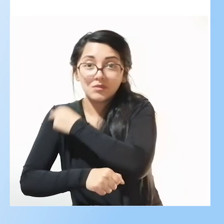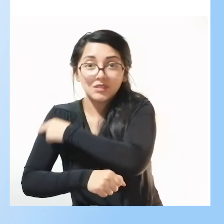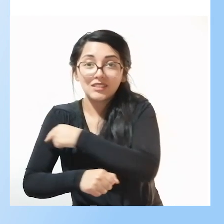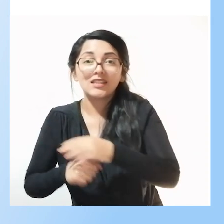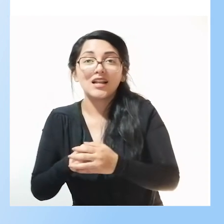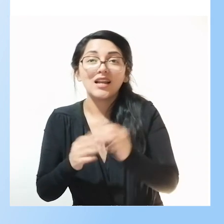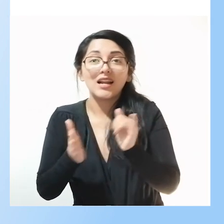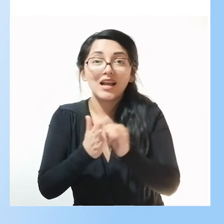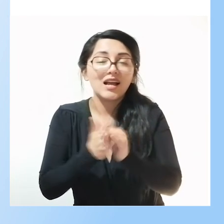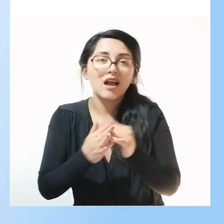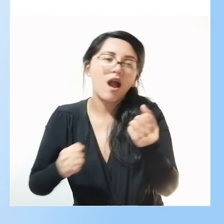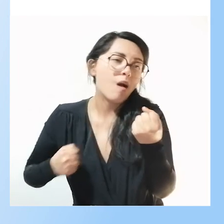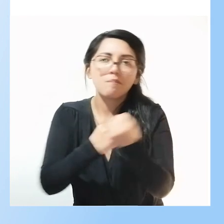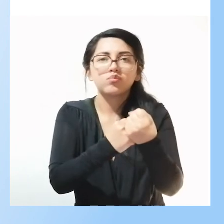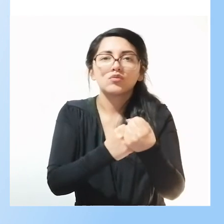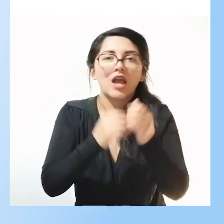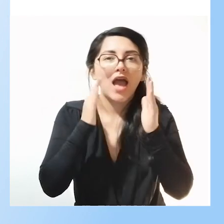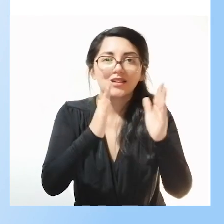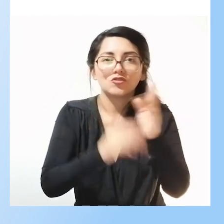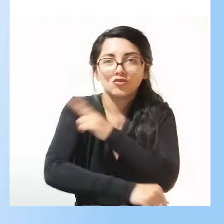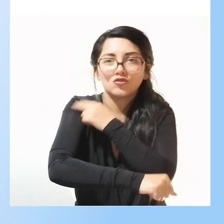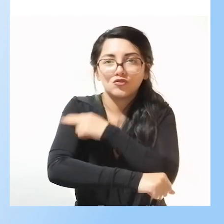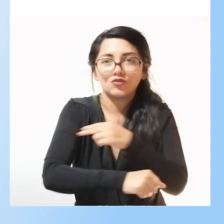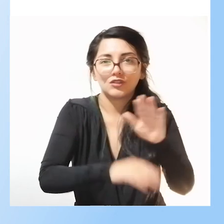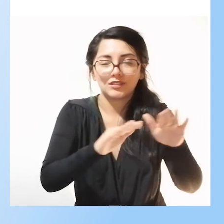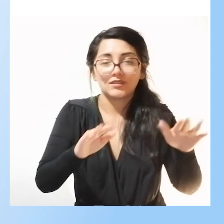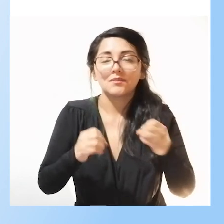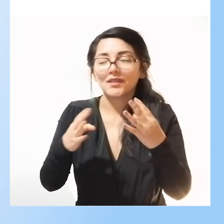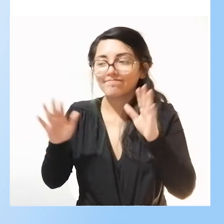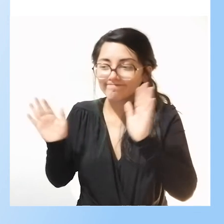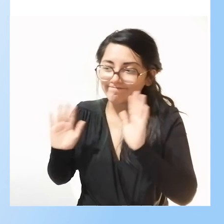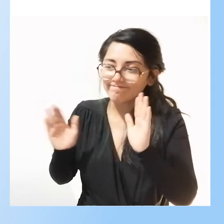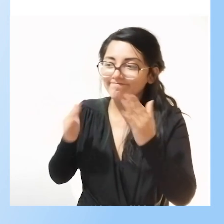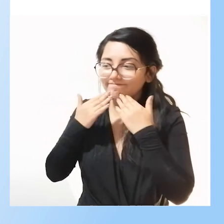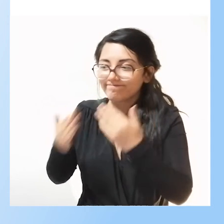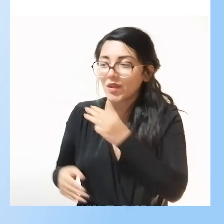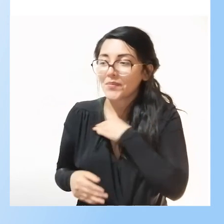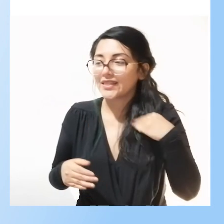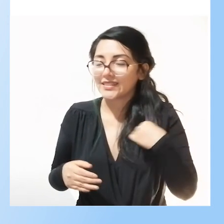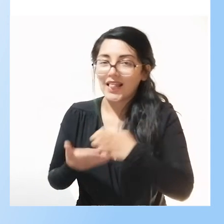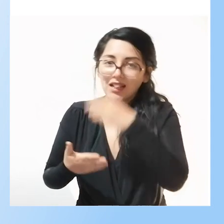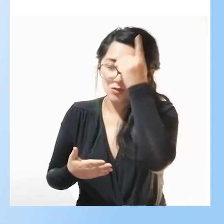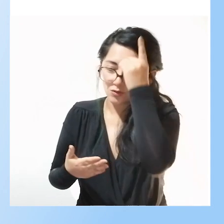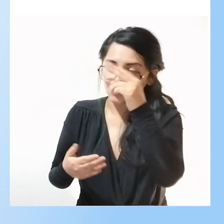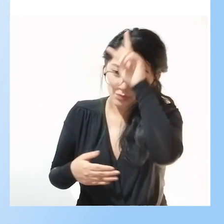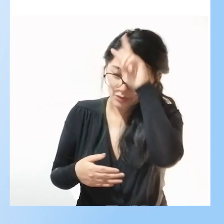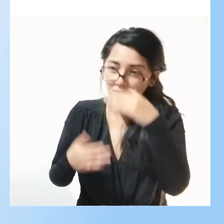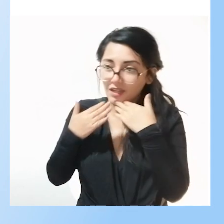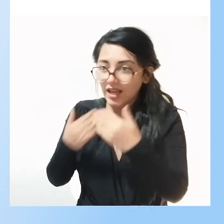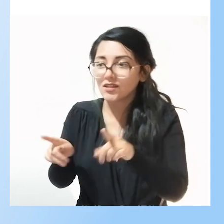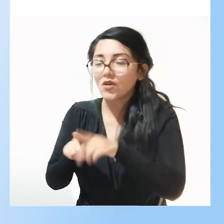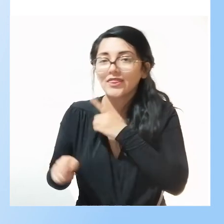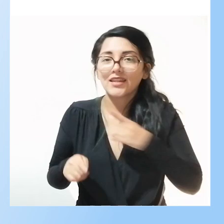de la atención sanitaria. Con esto nos despedimos a nombre del Ministerio de Educación del Perú y de la Dirección General de Servicios Educativos